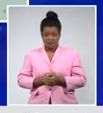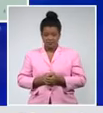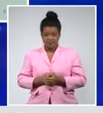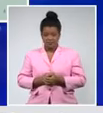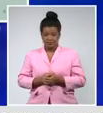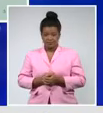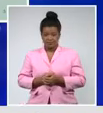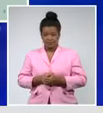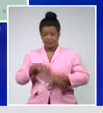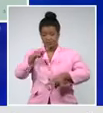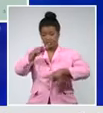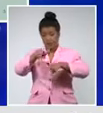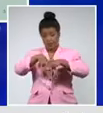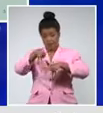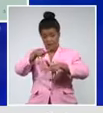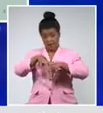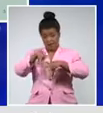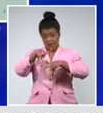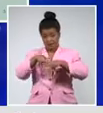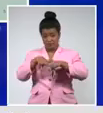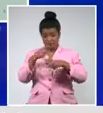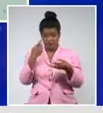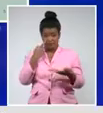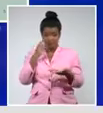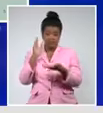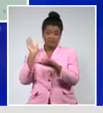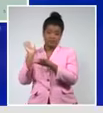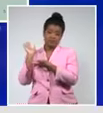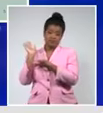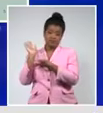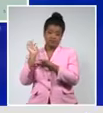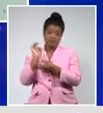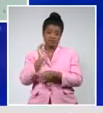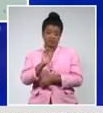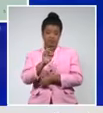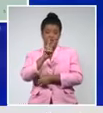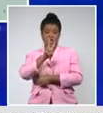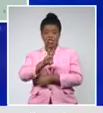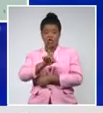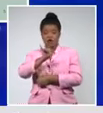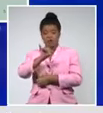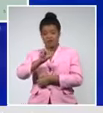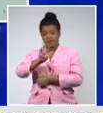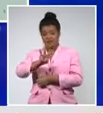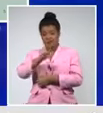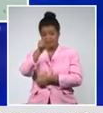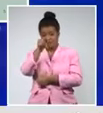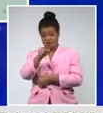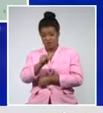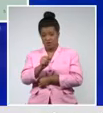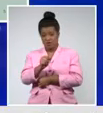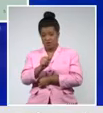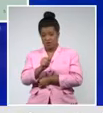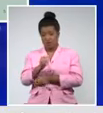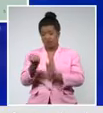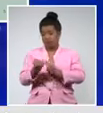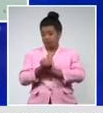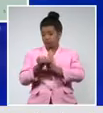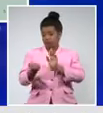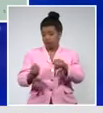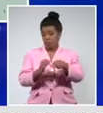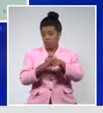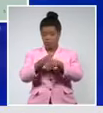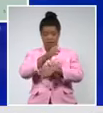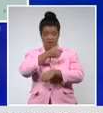La Habana, que tiene una cifra de 263 casos autóctonos confirmados en el día de